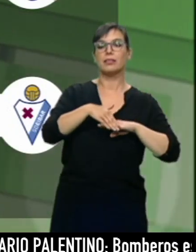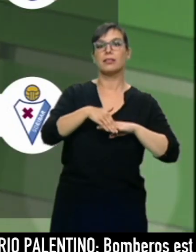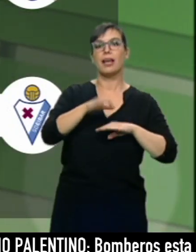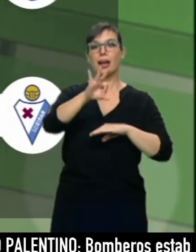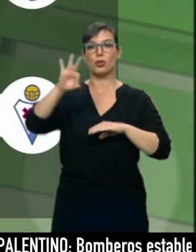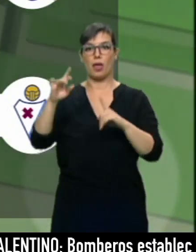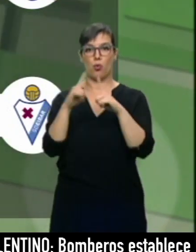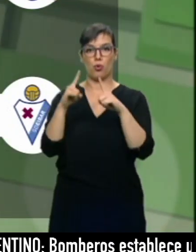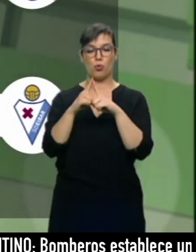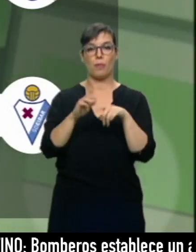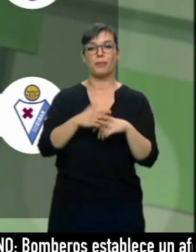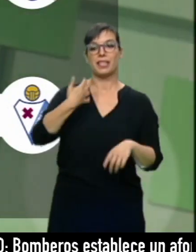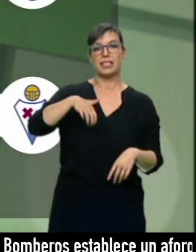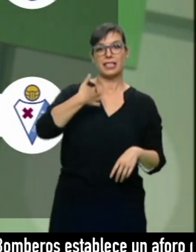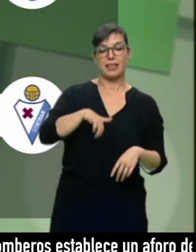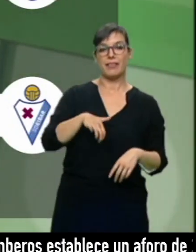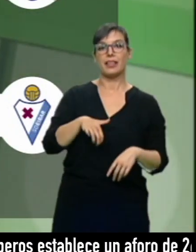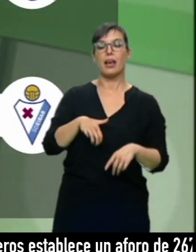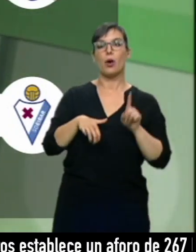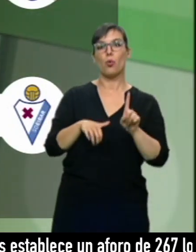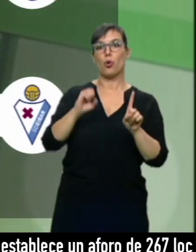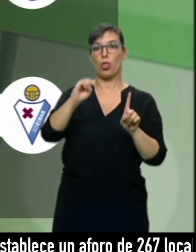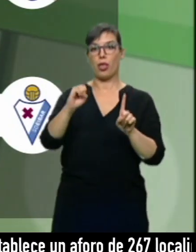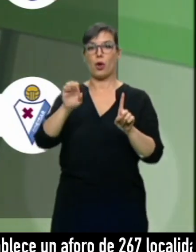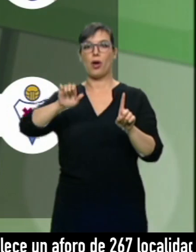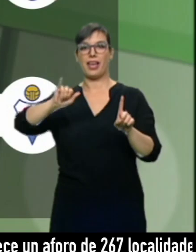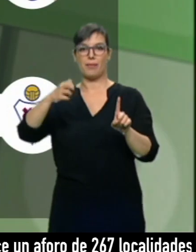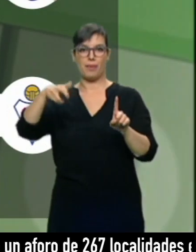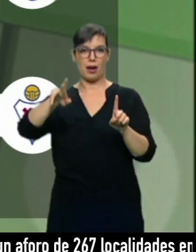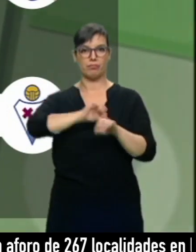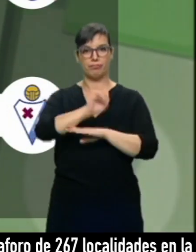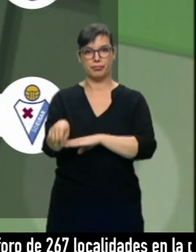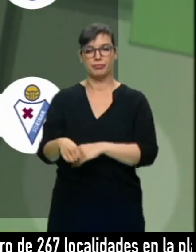Real Sociedad y Sevilla ganó por 1-0 al Eibar.